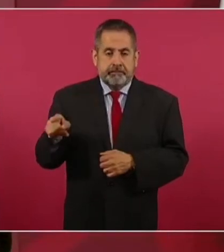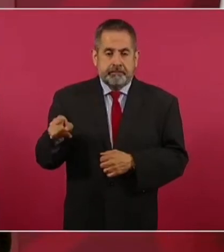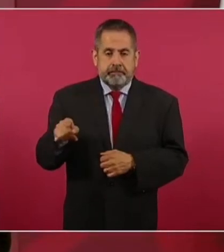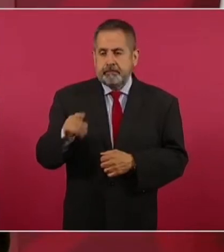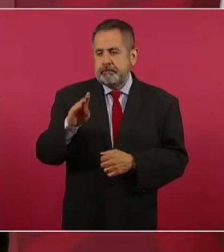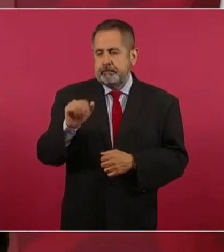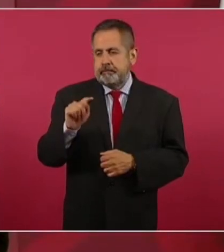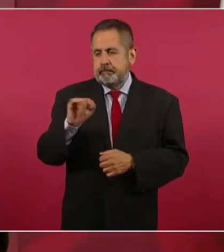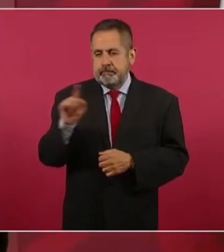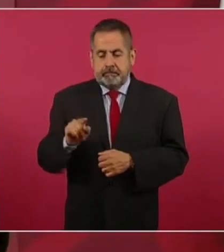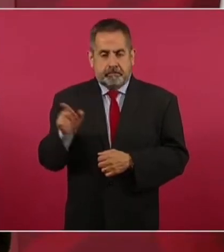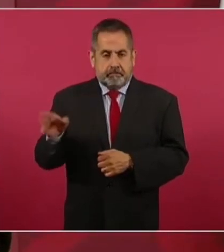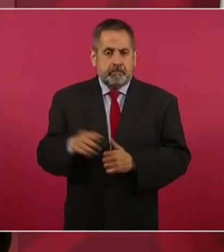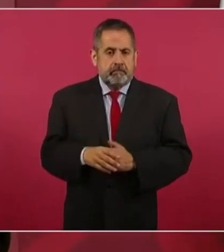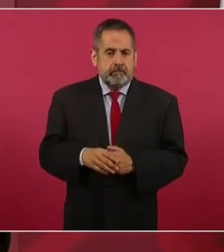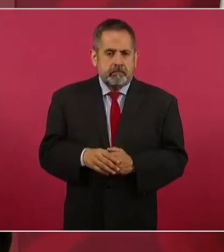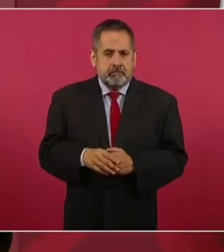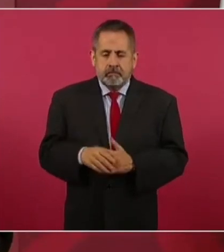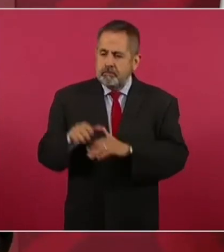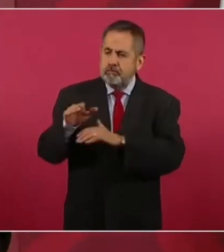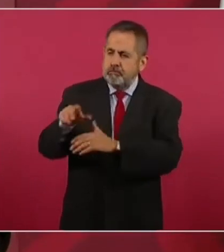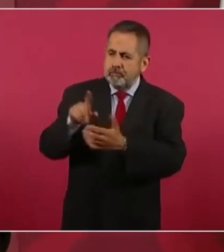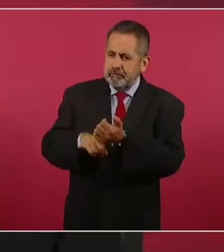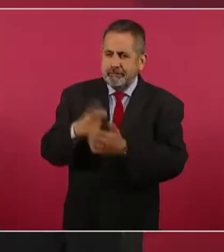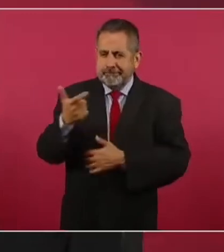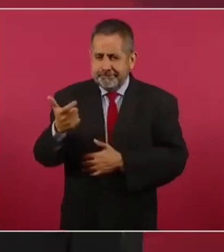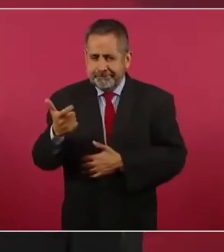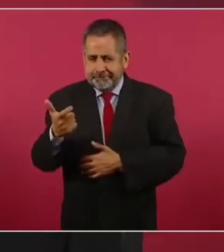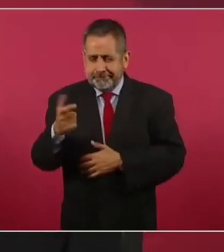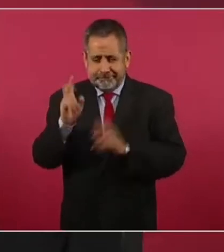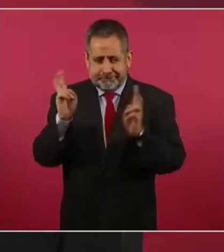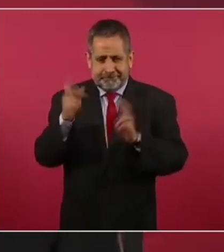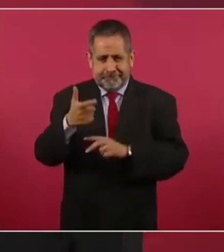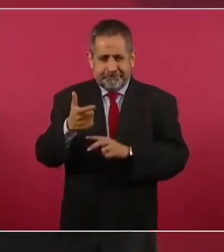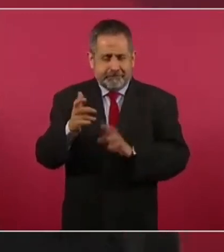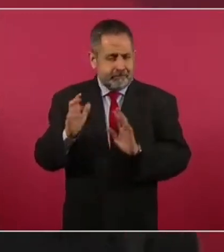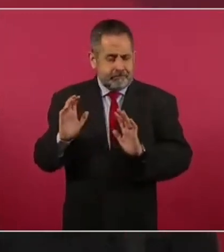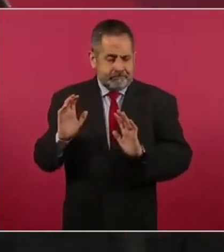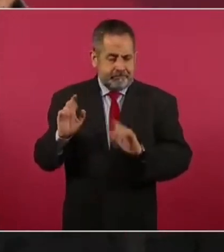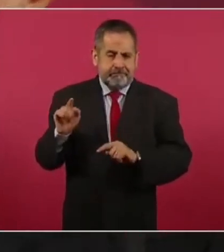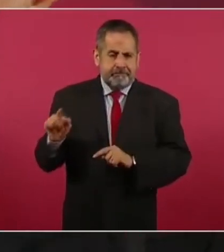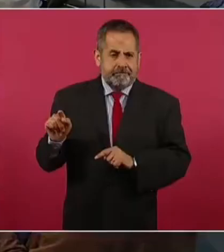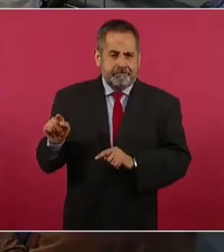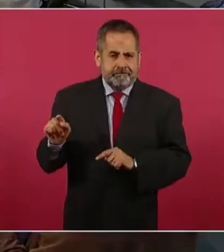Bernardo Batis, todo lo que tiene que ver con dinero hay que